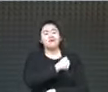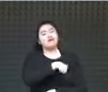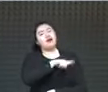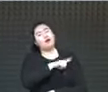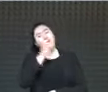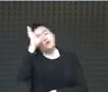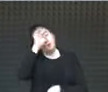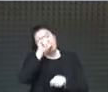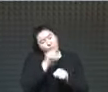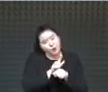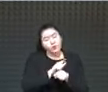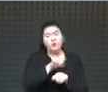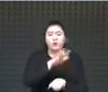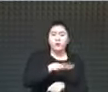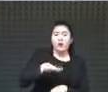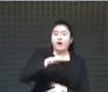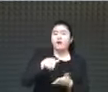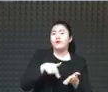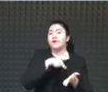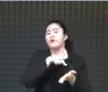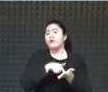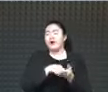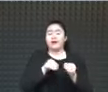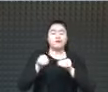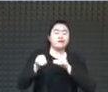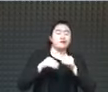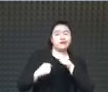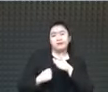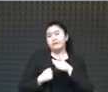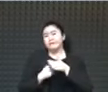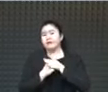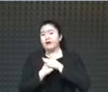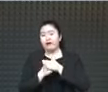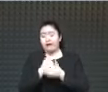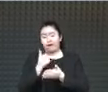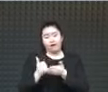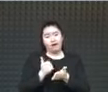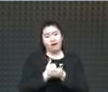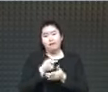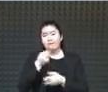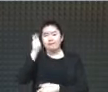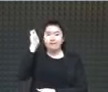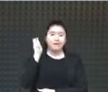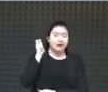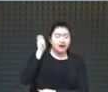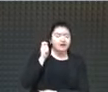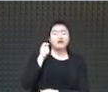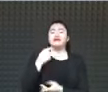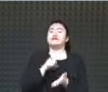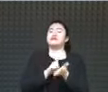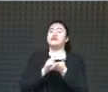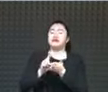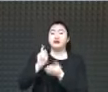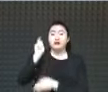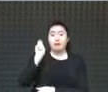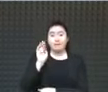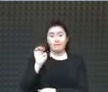a la ciudad, derecho a la movilidad sustentable, derecho a la pensión adulto mayor, derecho a una